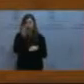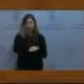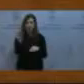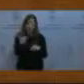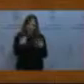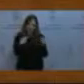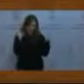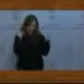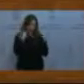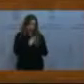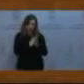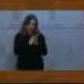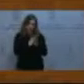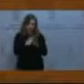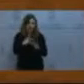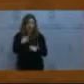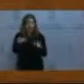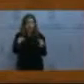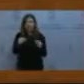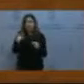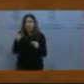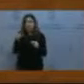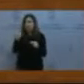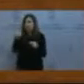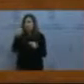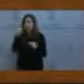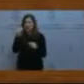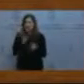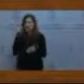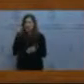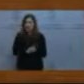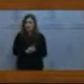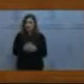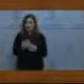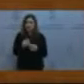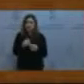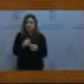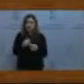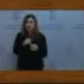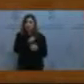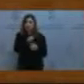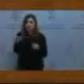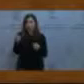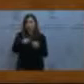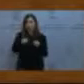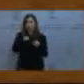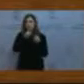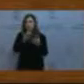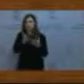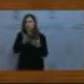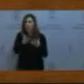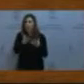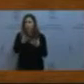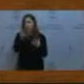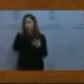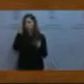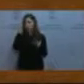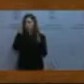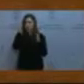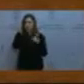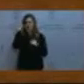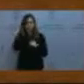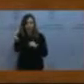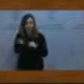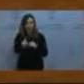Ninguna de las cosas que planteamos eran ni descabelladas ni insalvables. No era una contraprestación elevada para poder